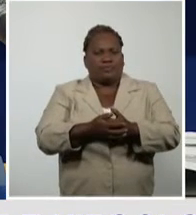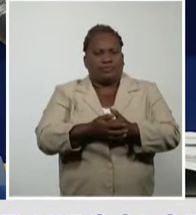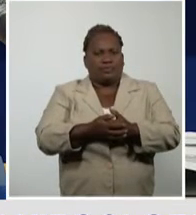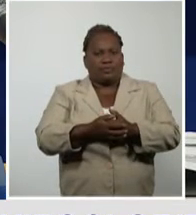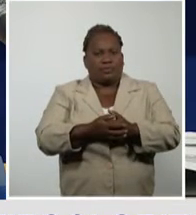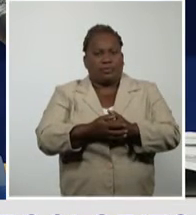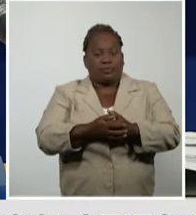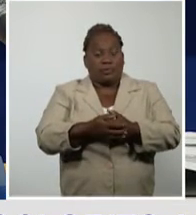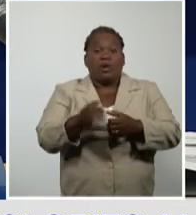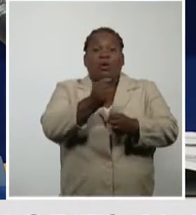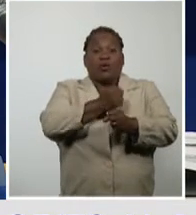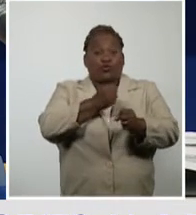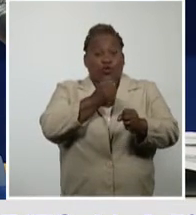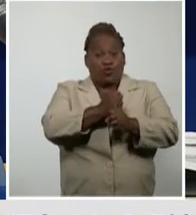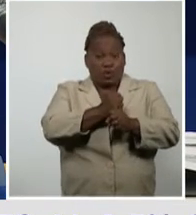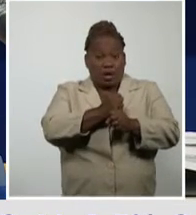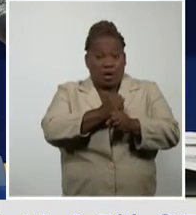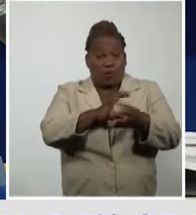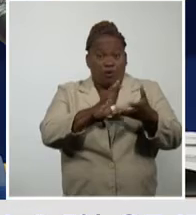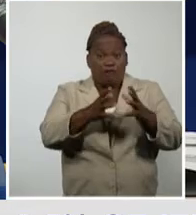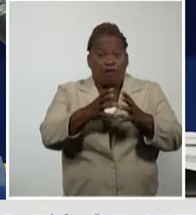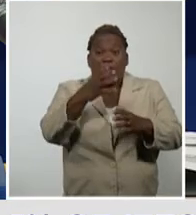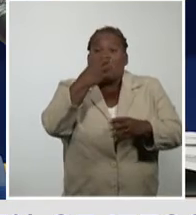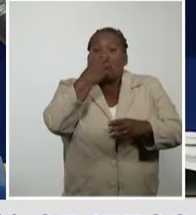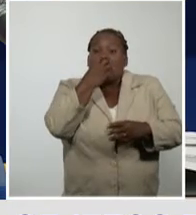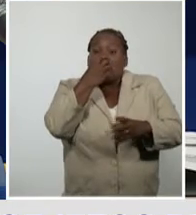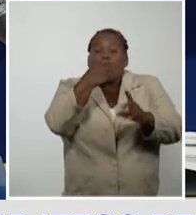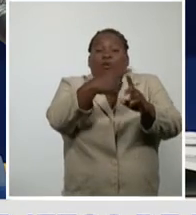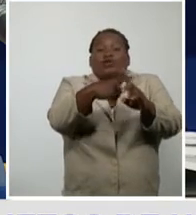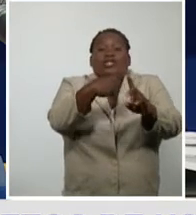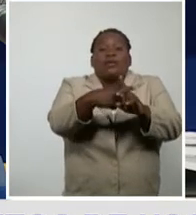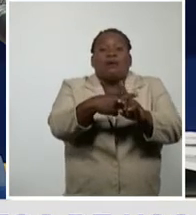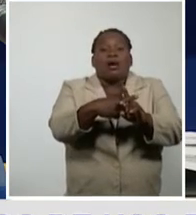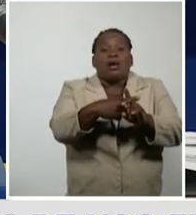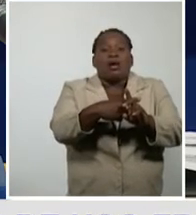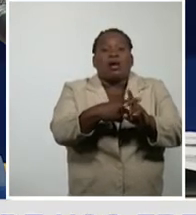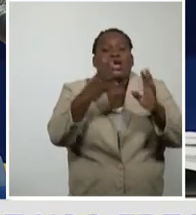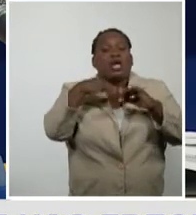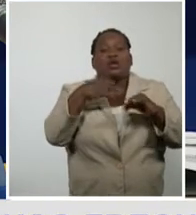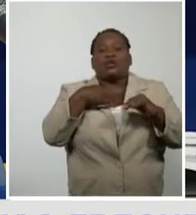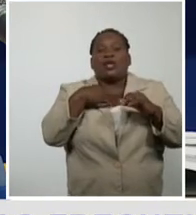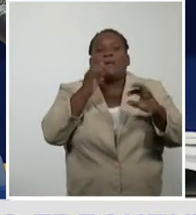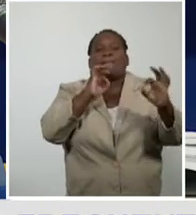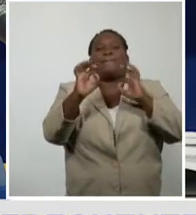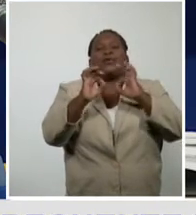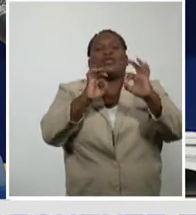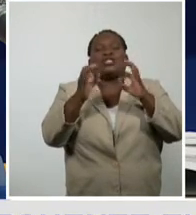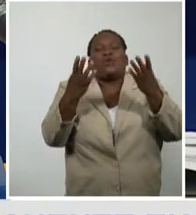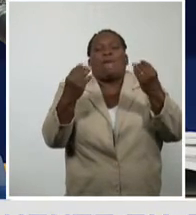utilizar un mecanismo de presión positiva que no tiene mucha protección, pues